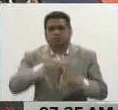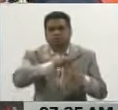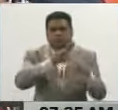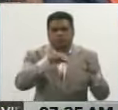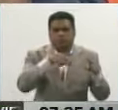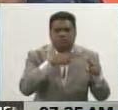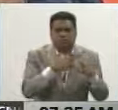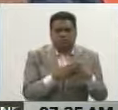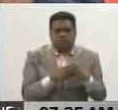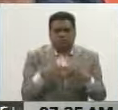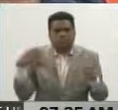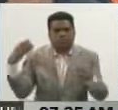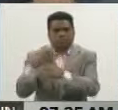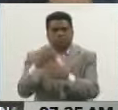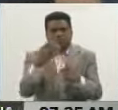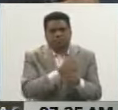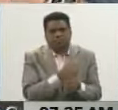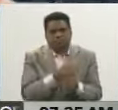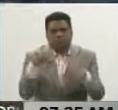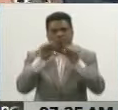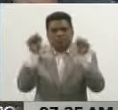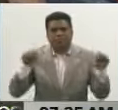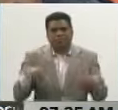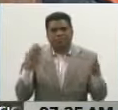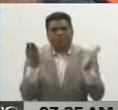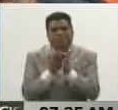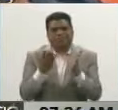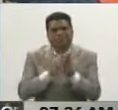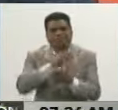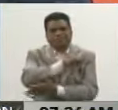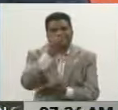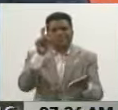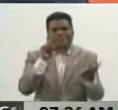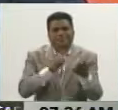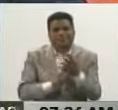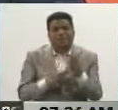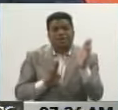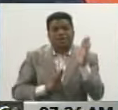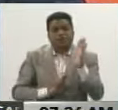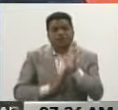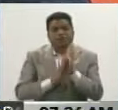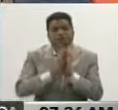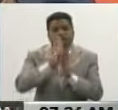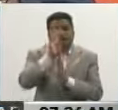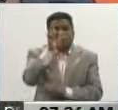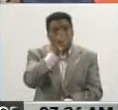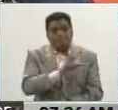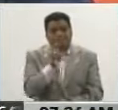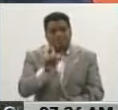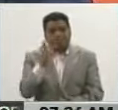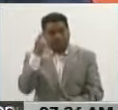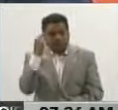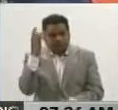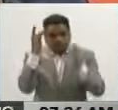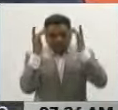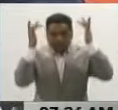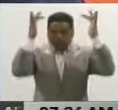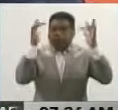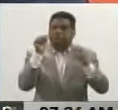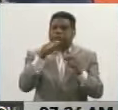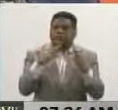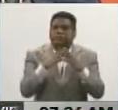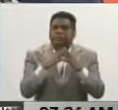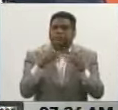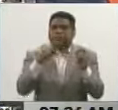que lograr un sistema educativo que esté plenamente para el desarrollo de la personalidad y para la construcción de una